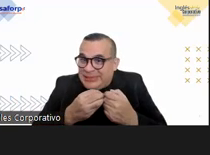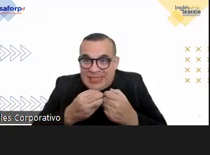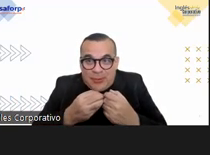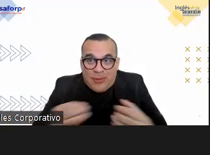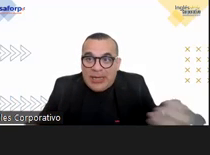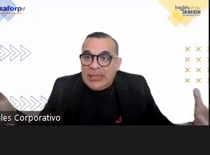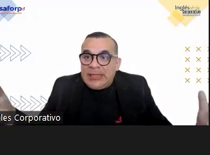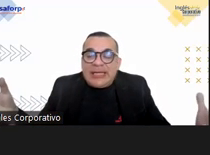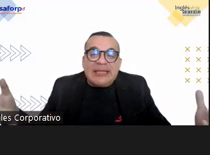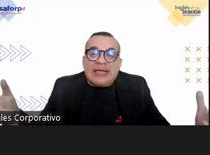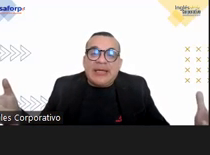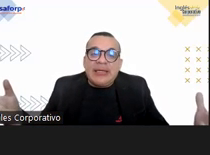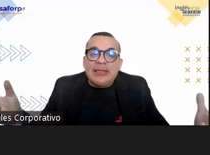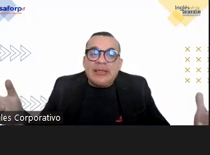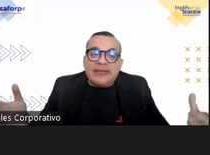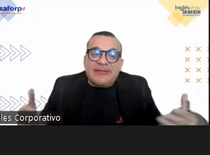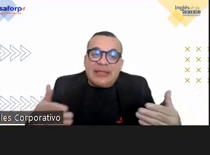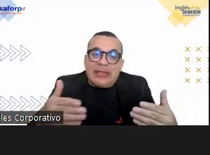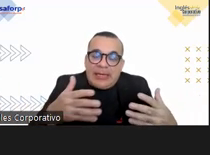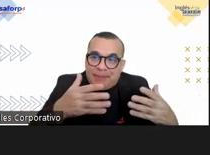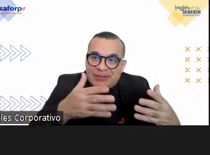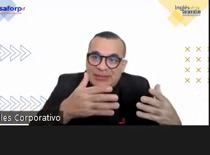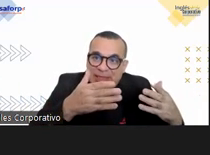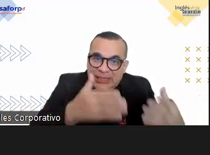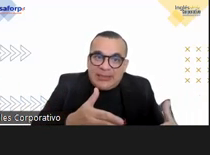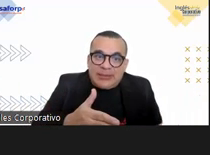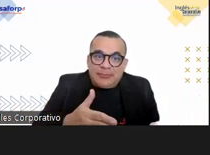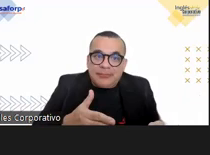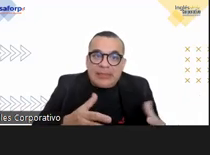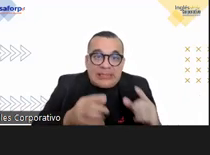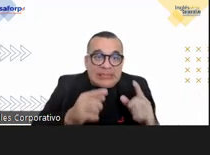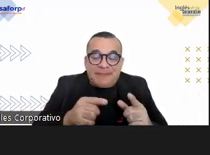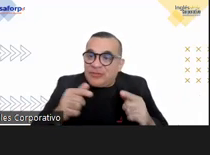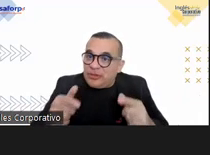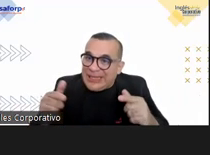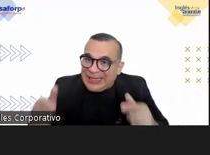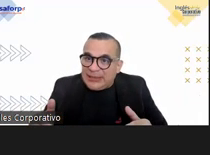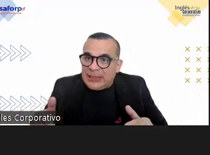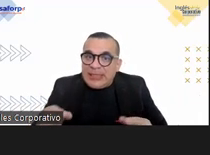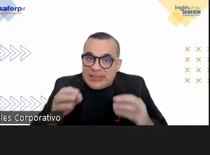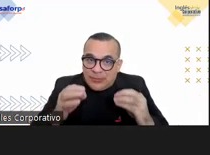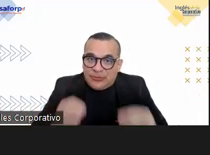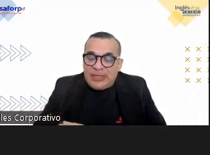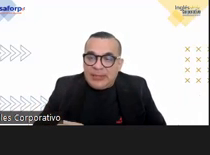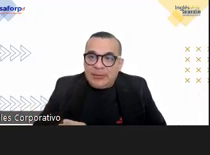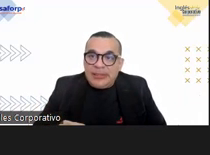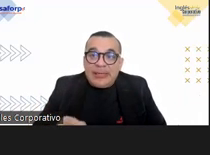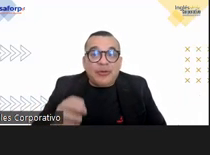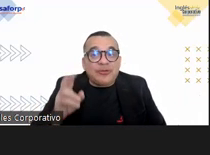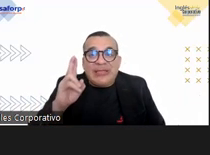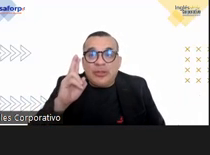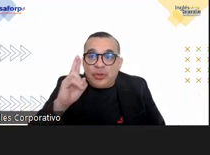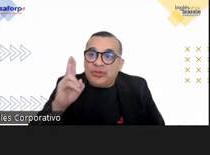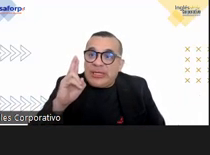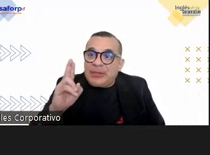sino de igual quilataje, es la parte del cliente. La satisfacción del cliente es crucial y